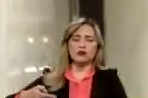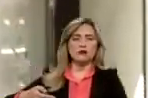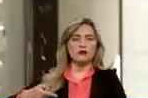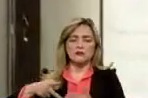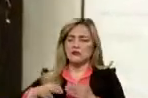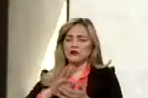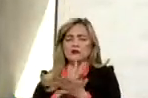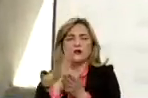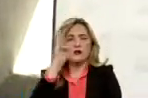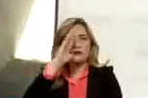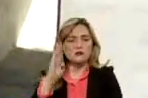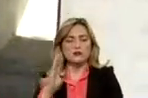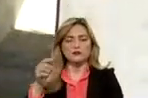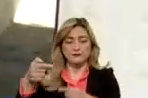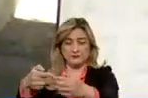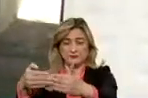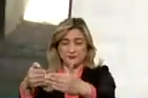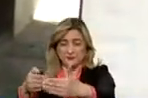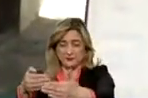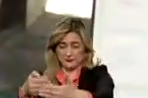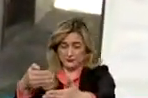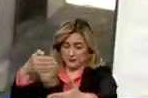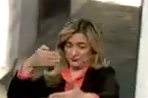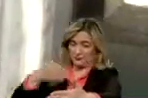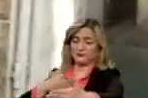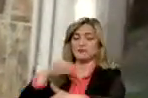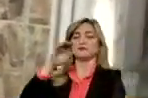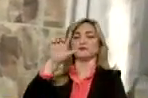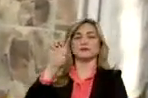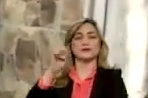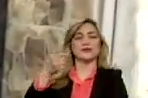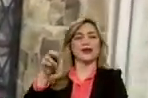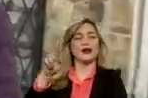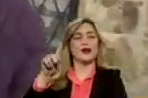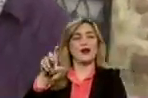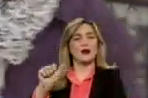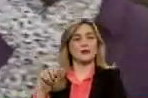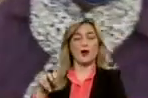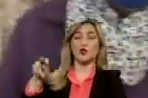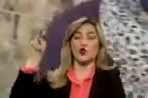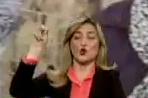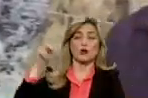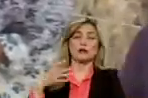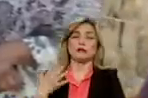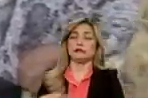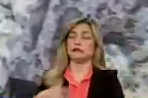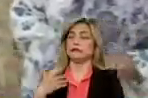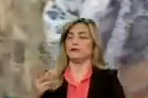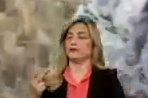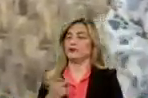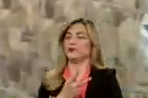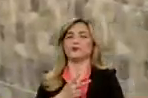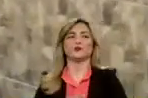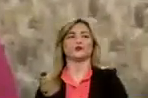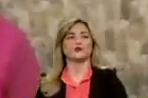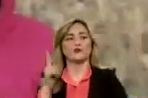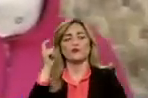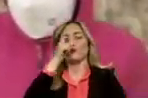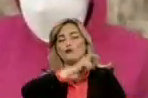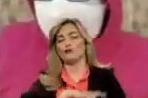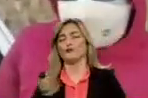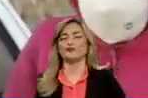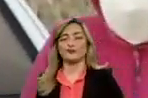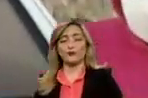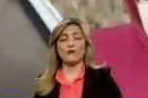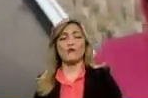quita. Pero de aquí, de la Legarda, para acá, más al norte, es la más complicado que